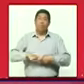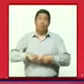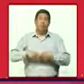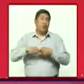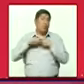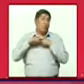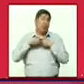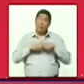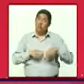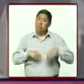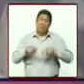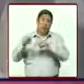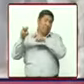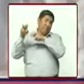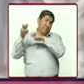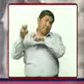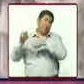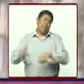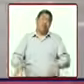salidas.